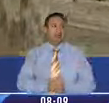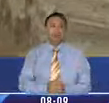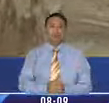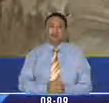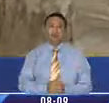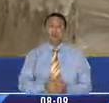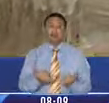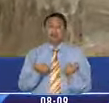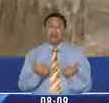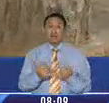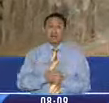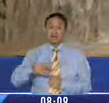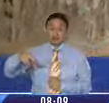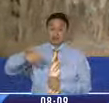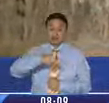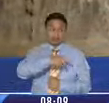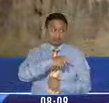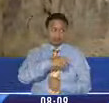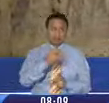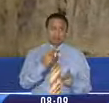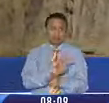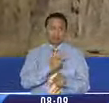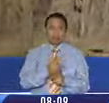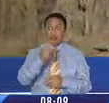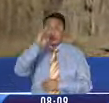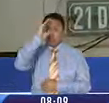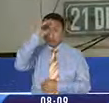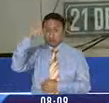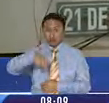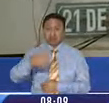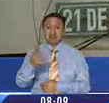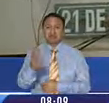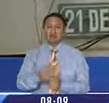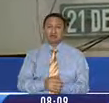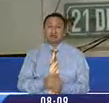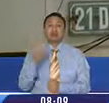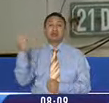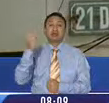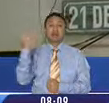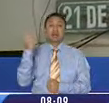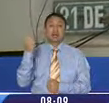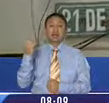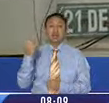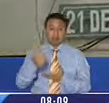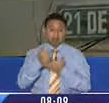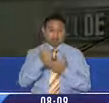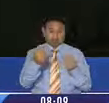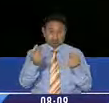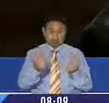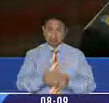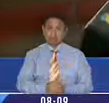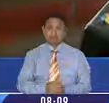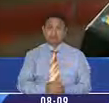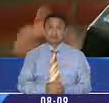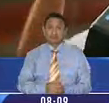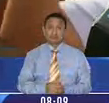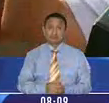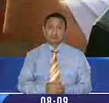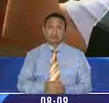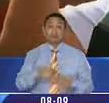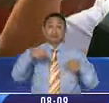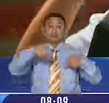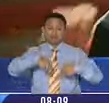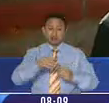hasta caminar resulta inseguro ante la poca presencia policial. Las emergencias no son atendidas a tiempo. Porque si ya